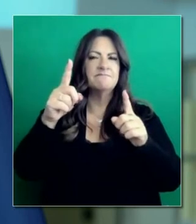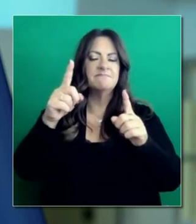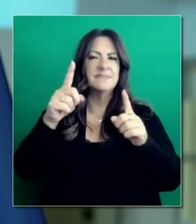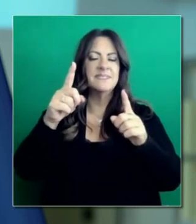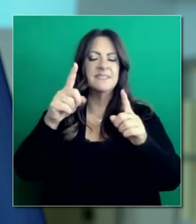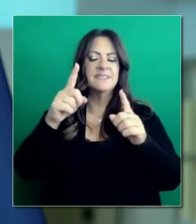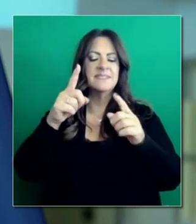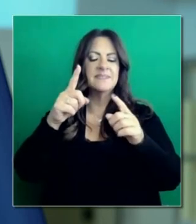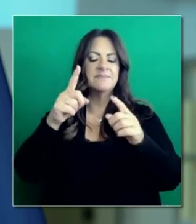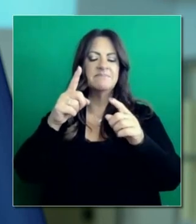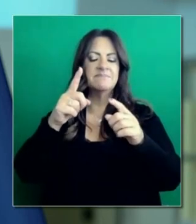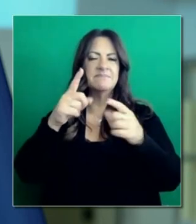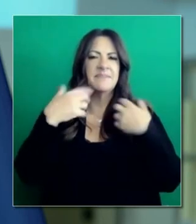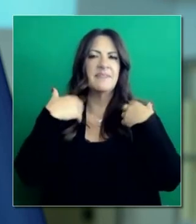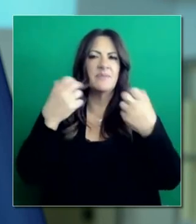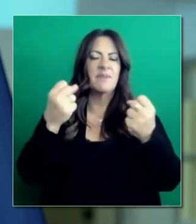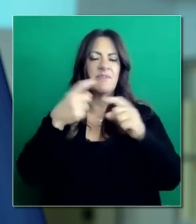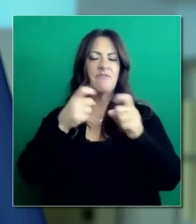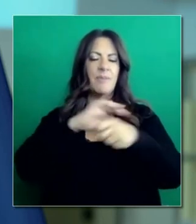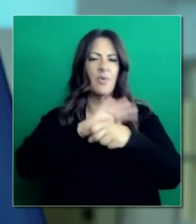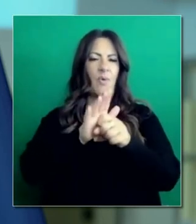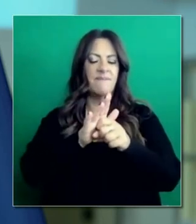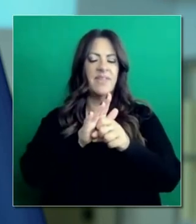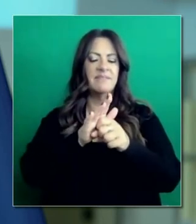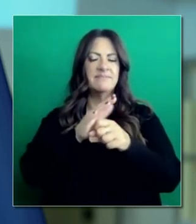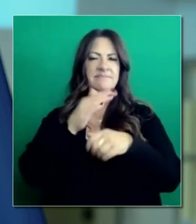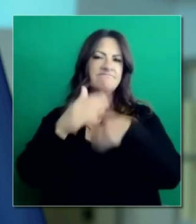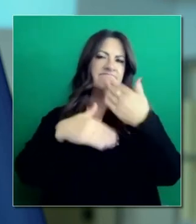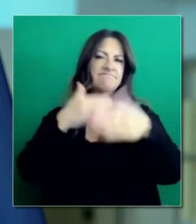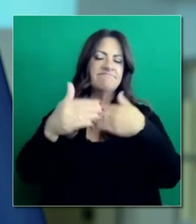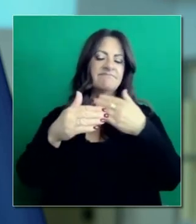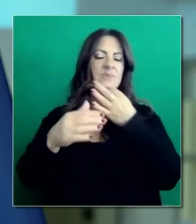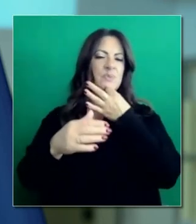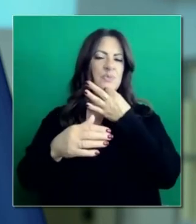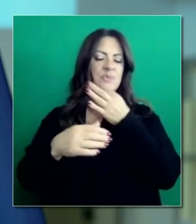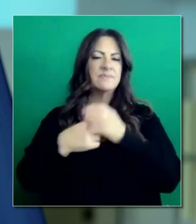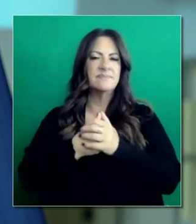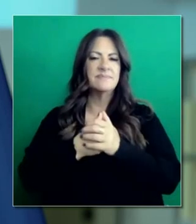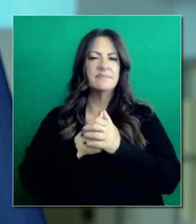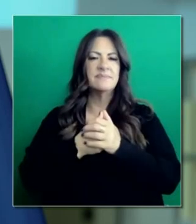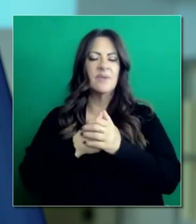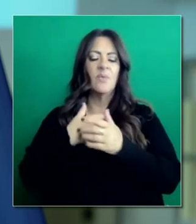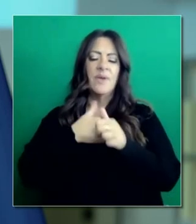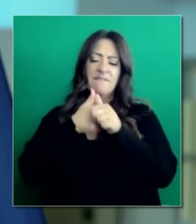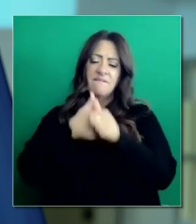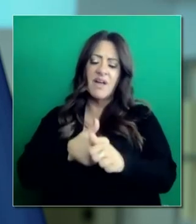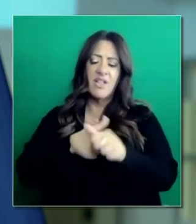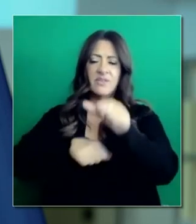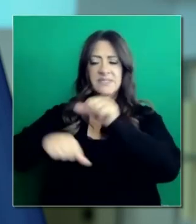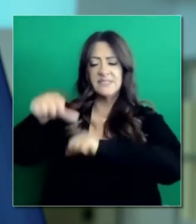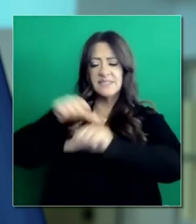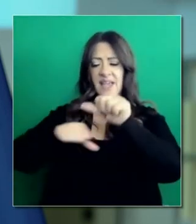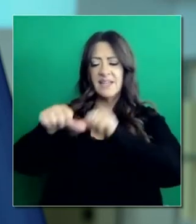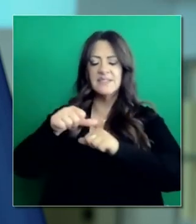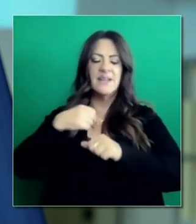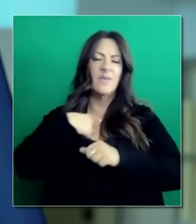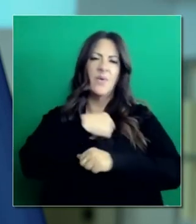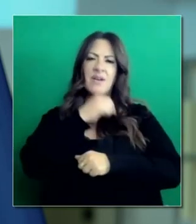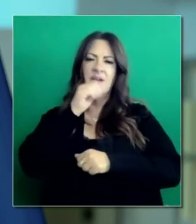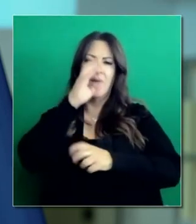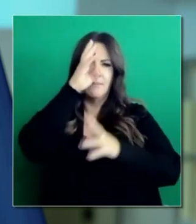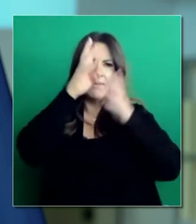quiero agradecer al doctor Gali y a su equipo, un equipo de científico basado en datos, basado en ciencia no